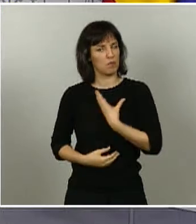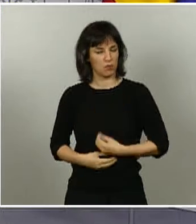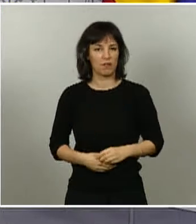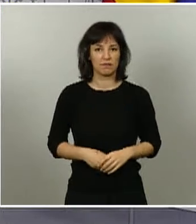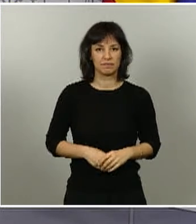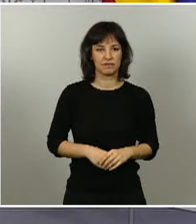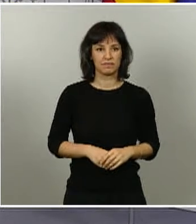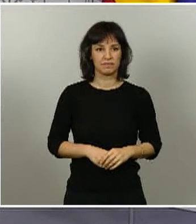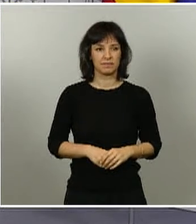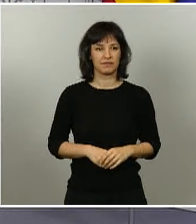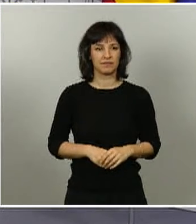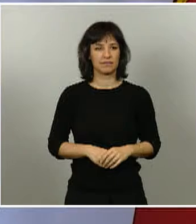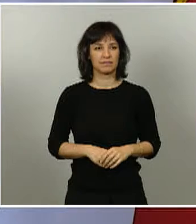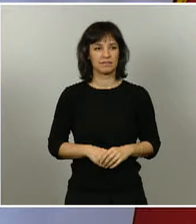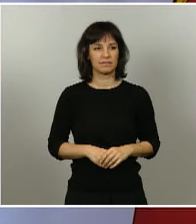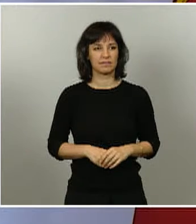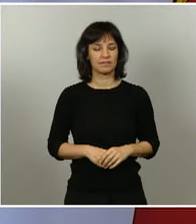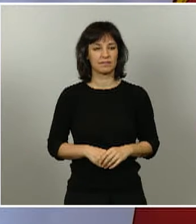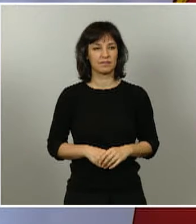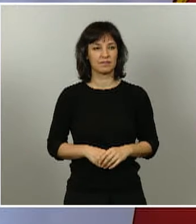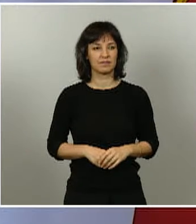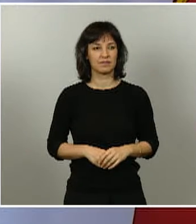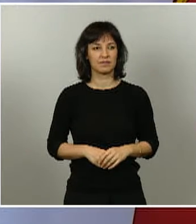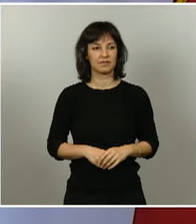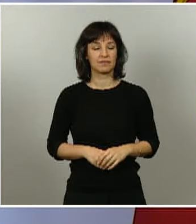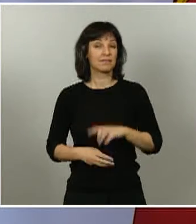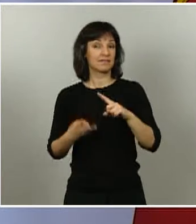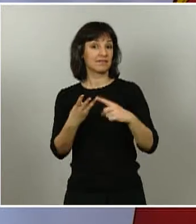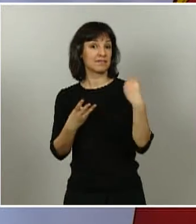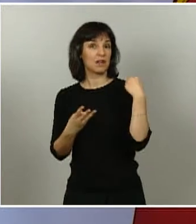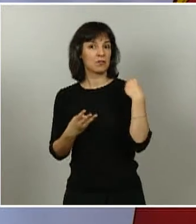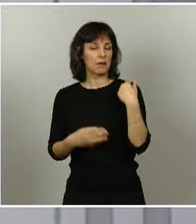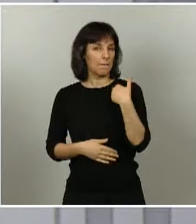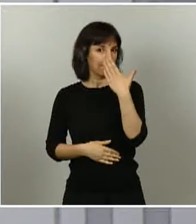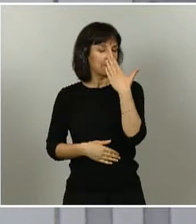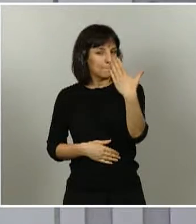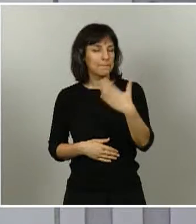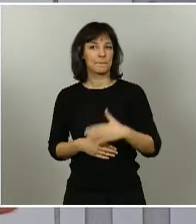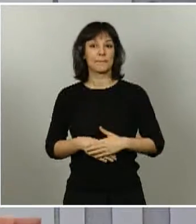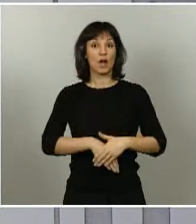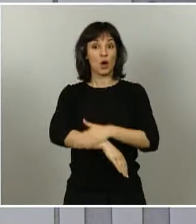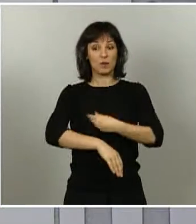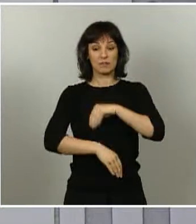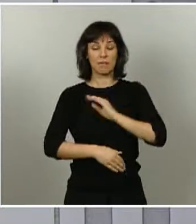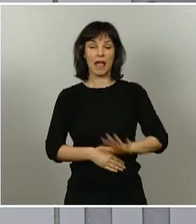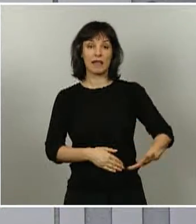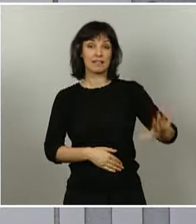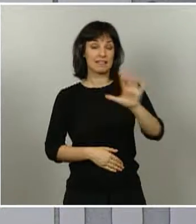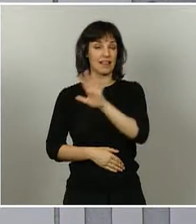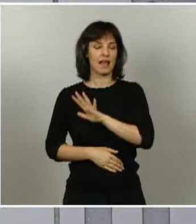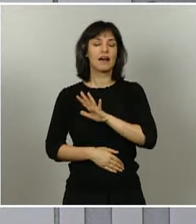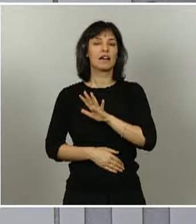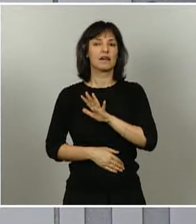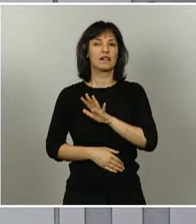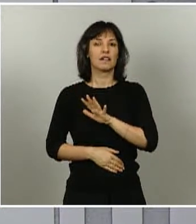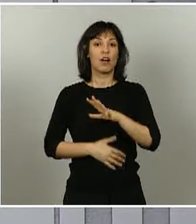En relación con la siguiente pregunta, sí decirle que es la primera vez que el Gobierno de España pone encima de la mesa un fondo de